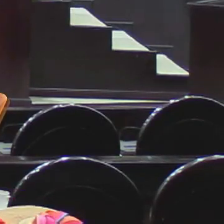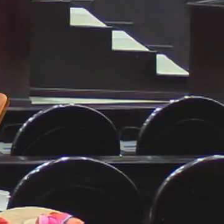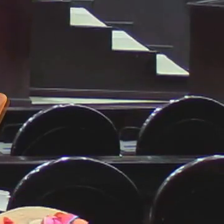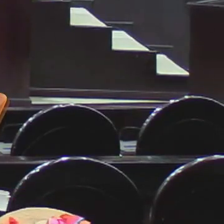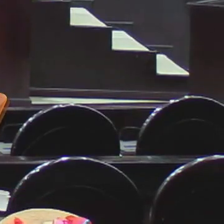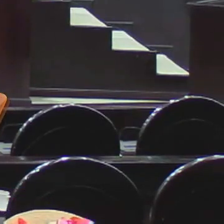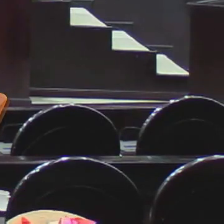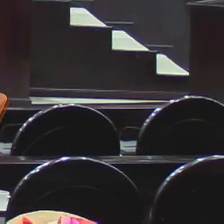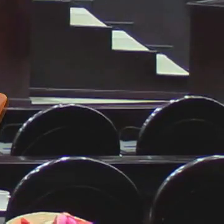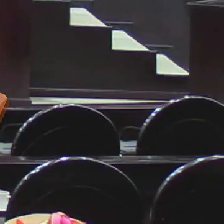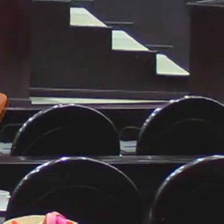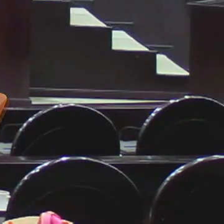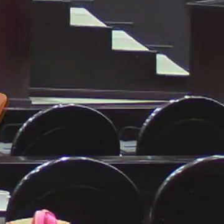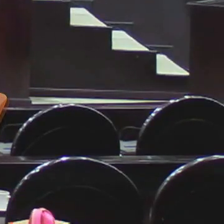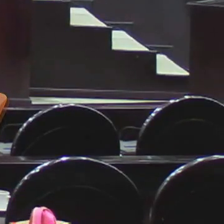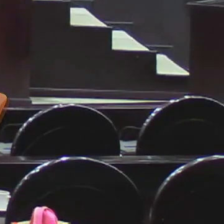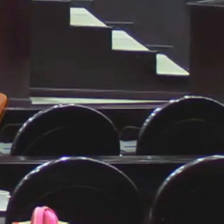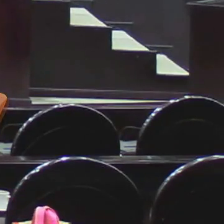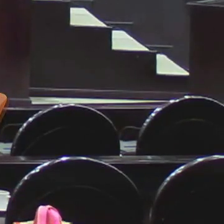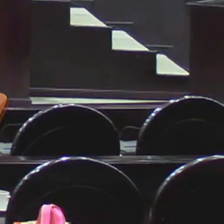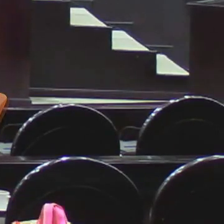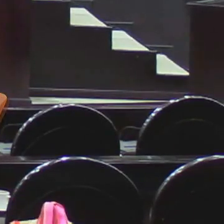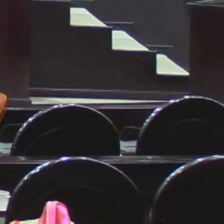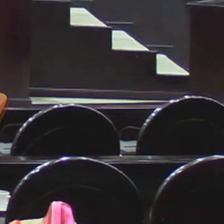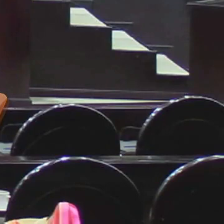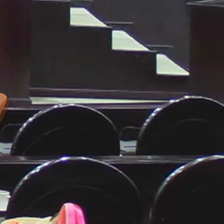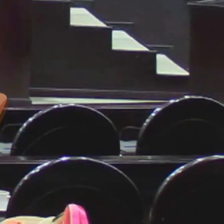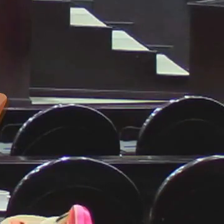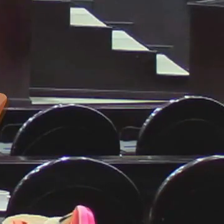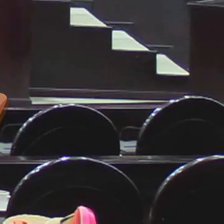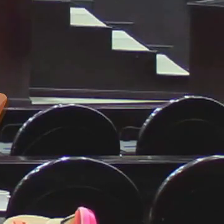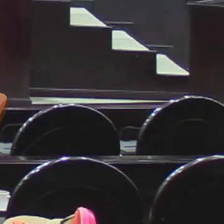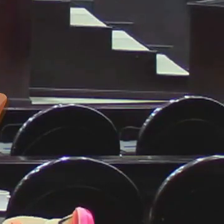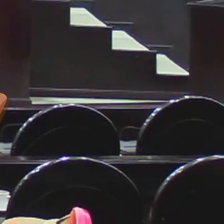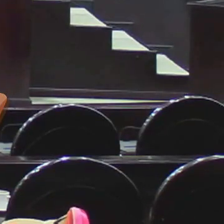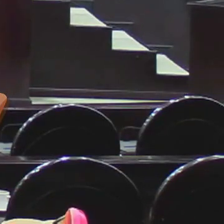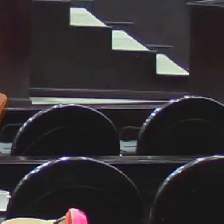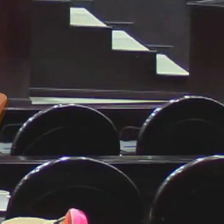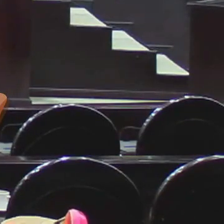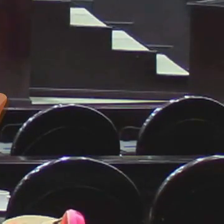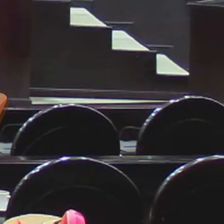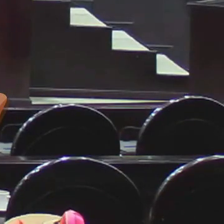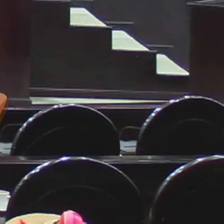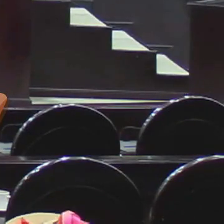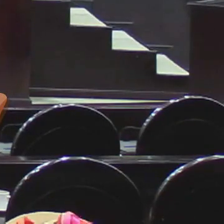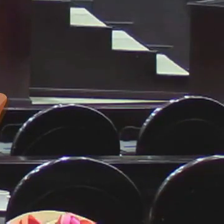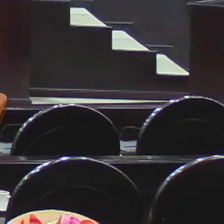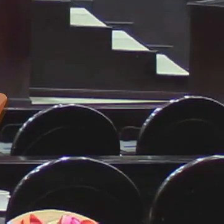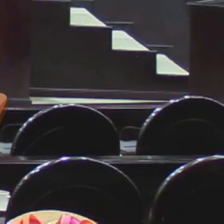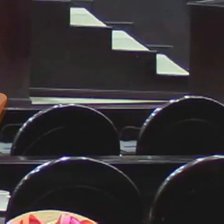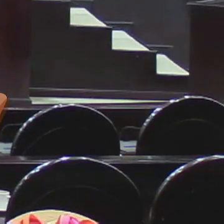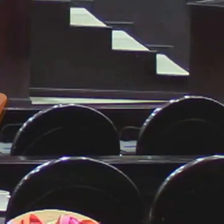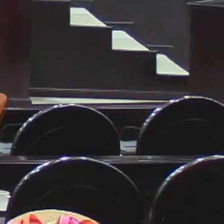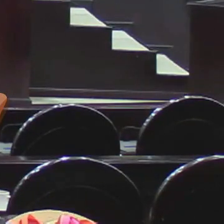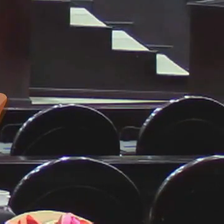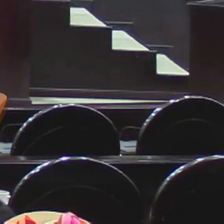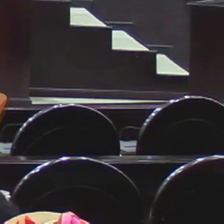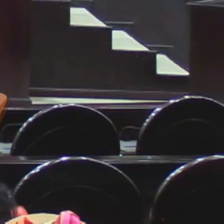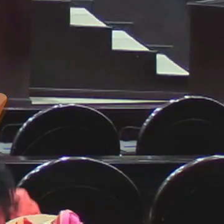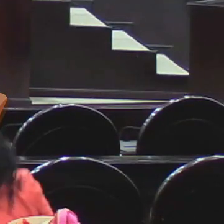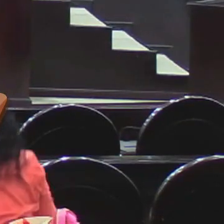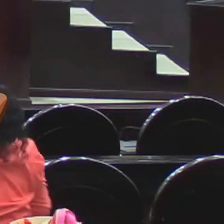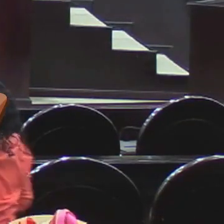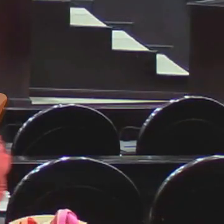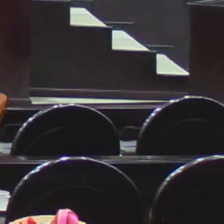caso aprobación del acta de la sesión anterior. Y punto 2, todos aquellos asuntos con los que dé cuenta la Secretaría. Están